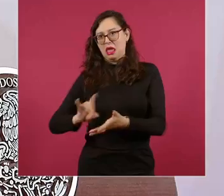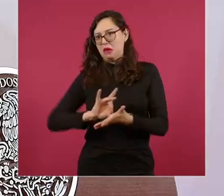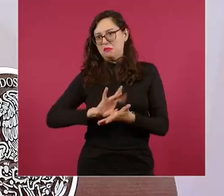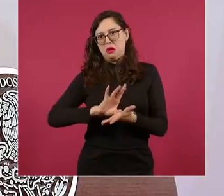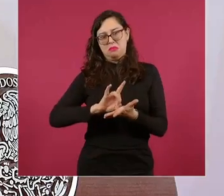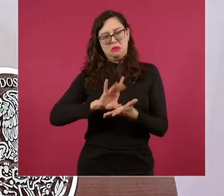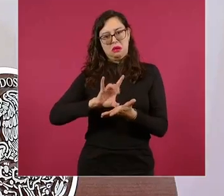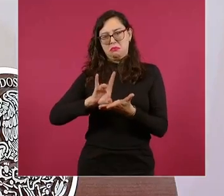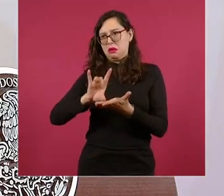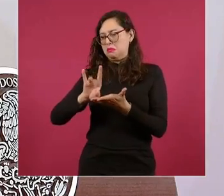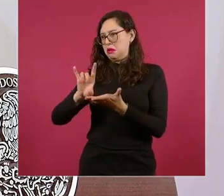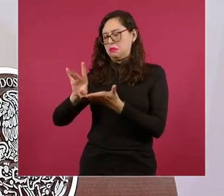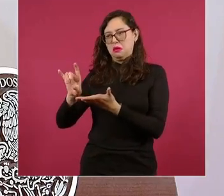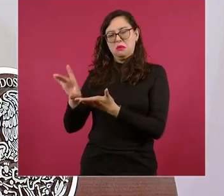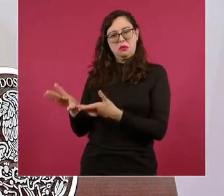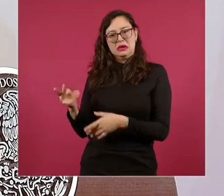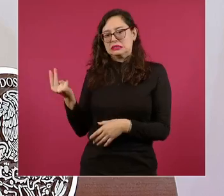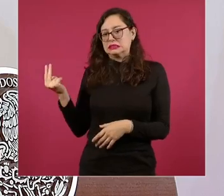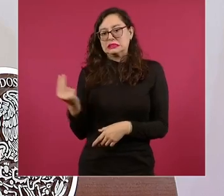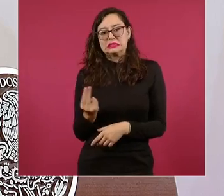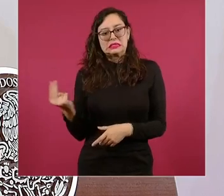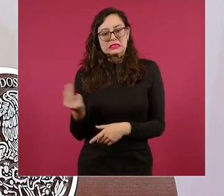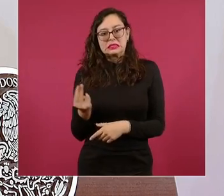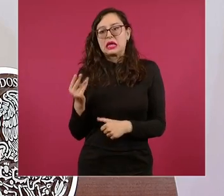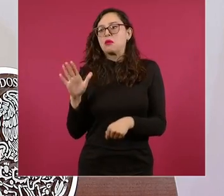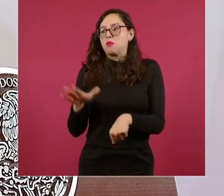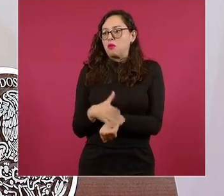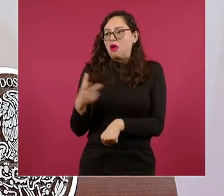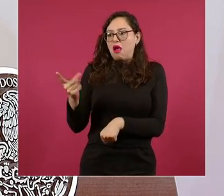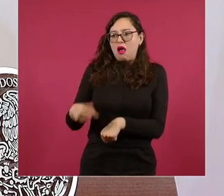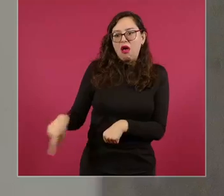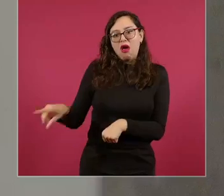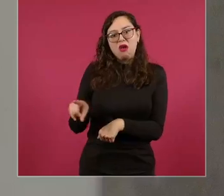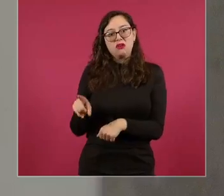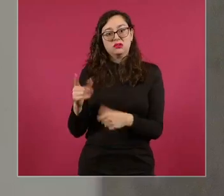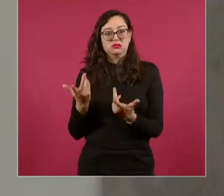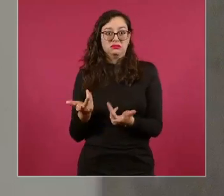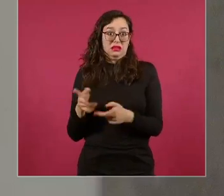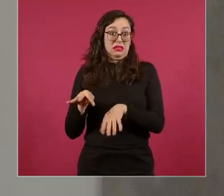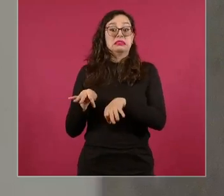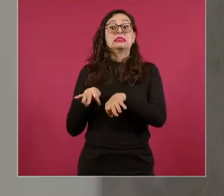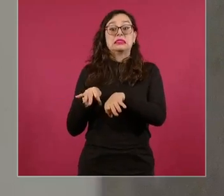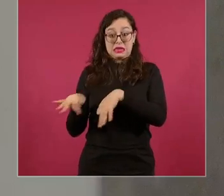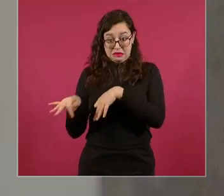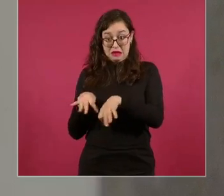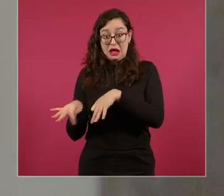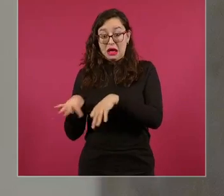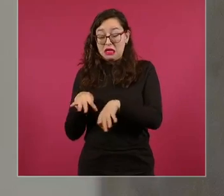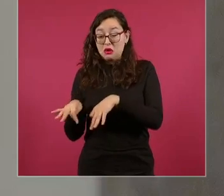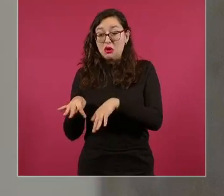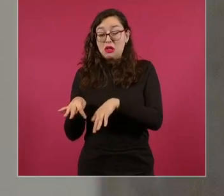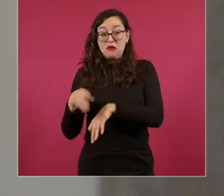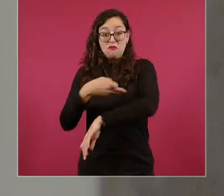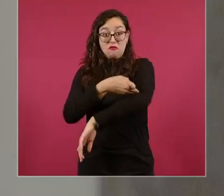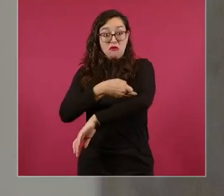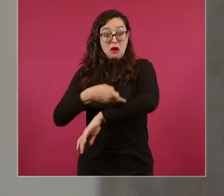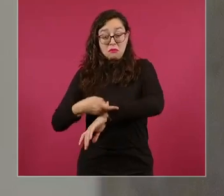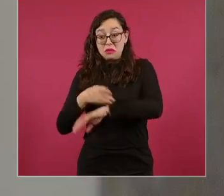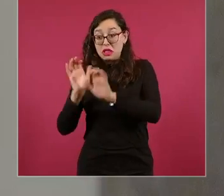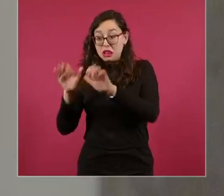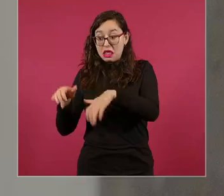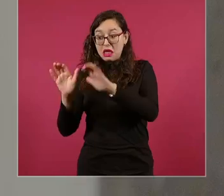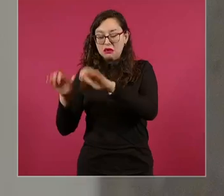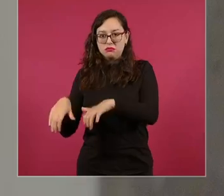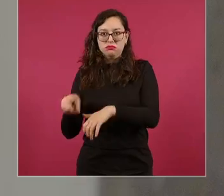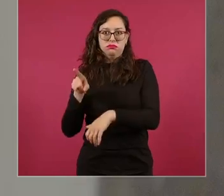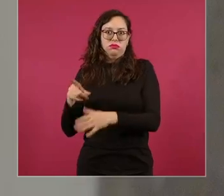nepotismo? Porque muchos de estos trabajadores incluso ganan más que